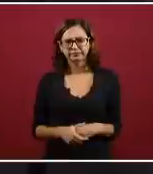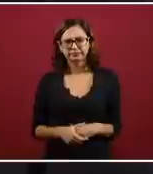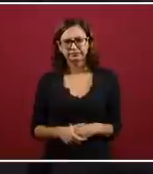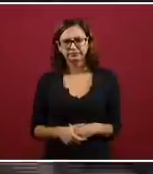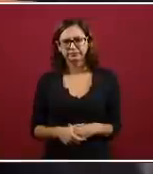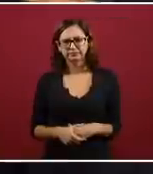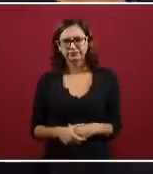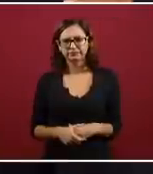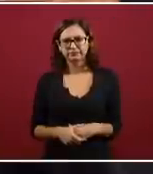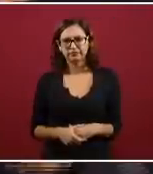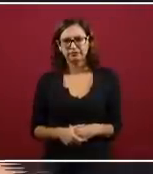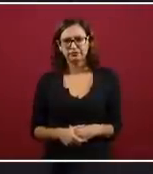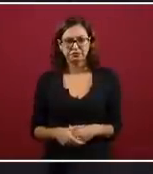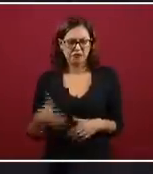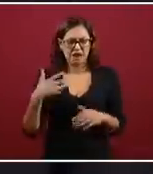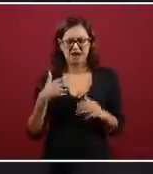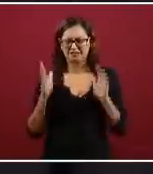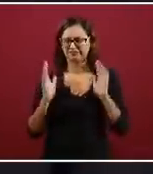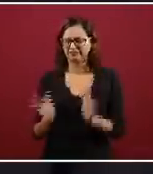Lo he escrito.